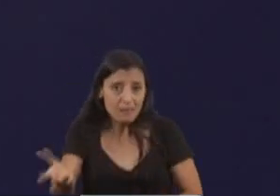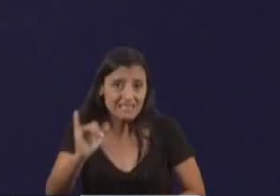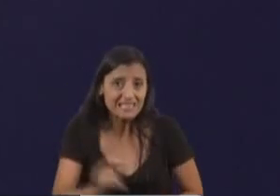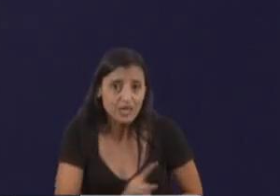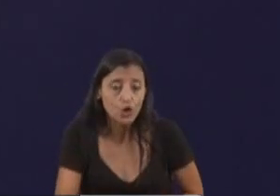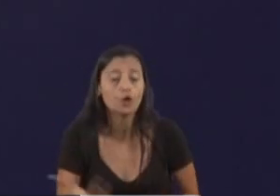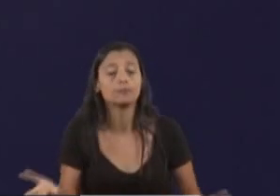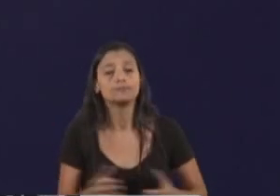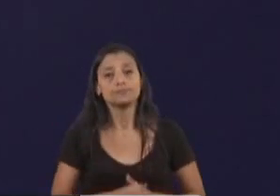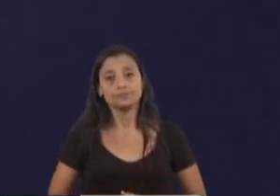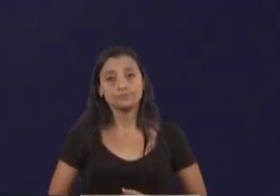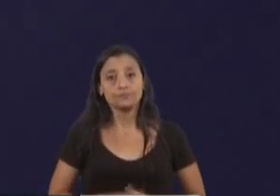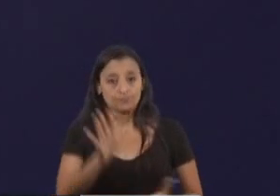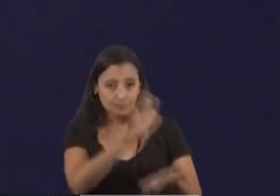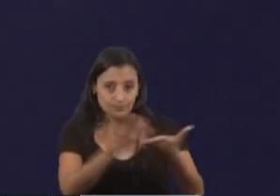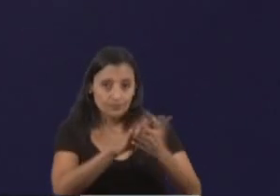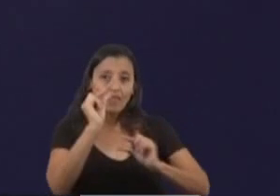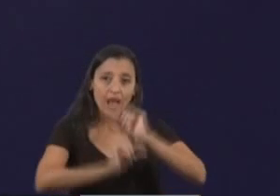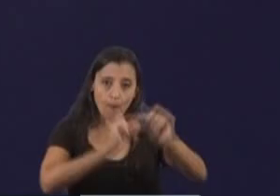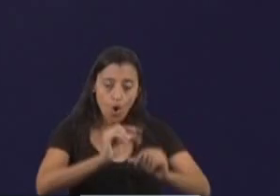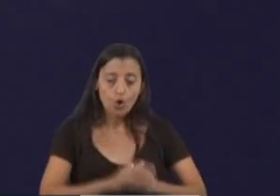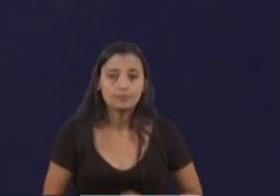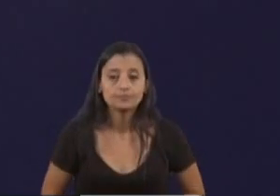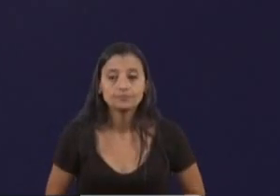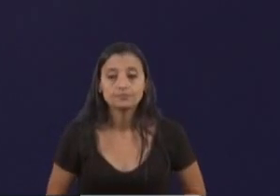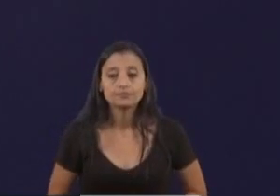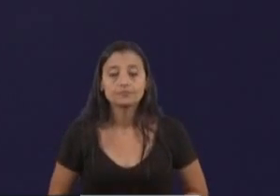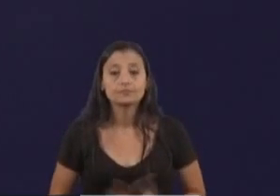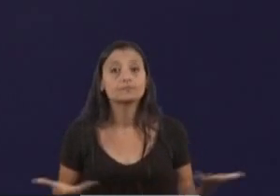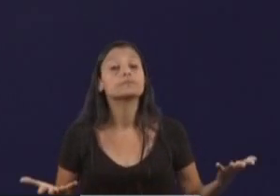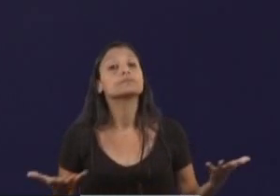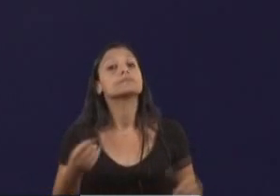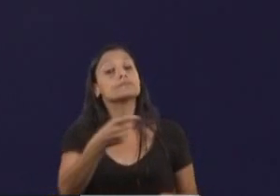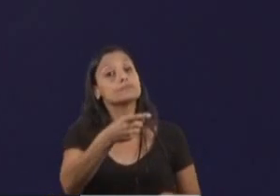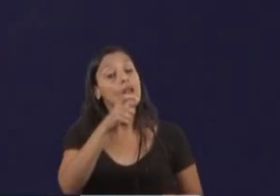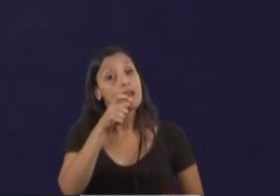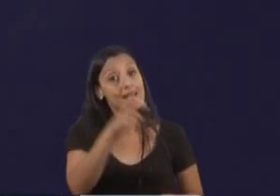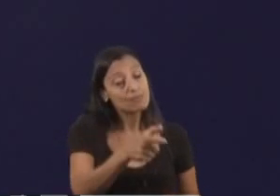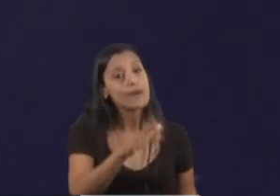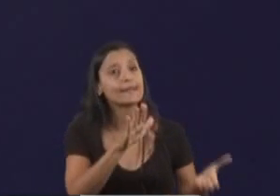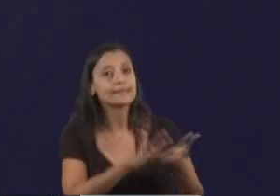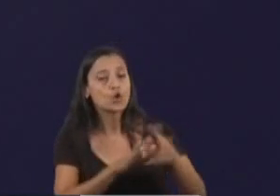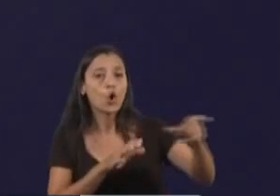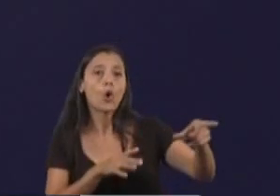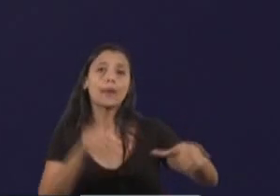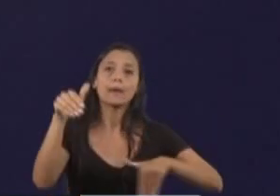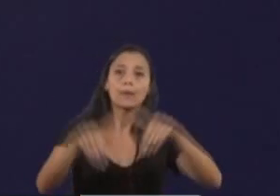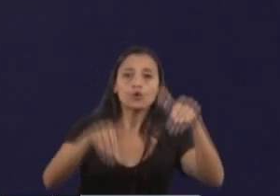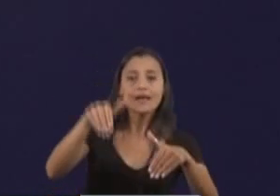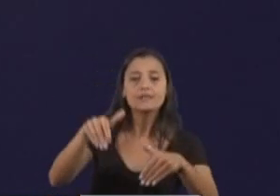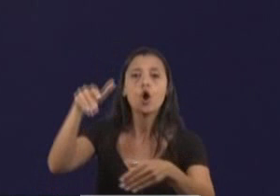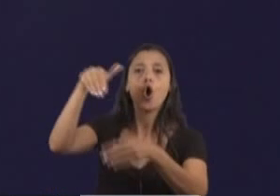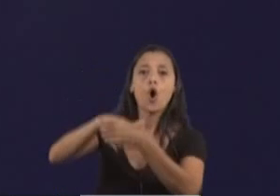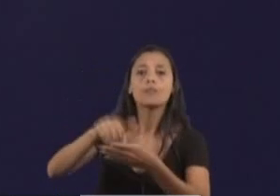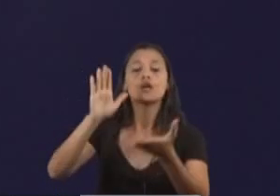Bueno, vamos recapitulando. Un poco la respuesta de la posición con respecto a la votación y a